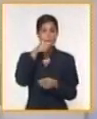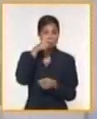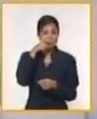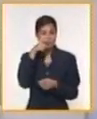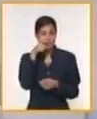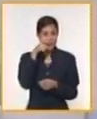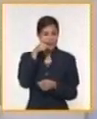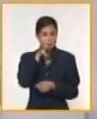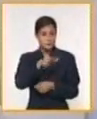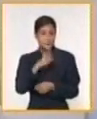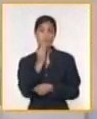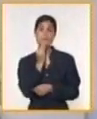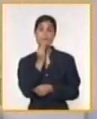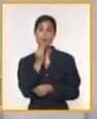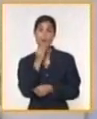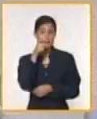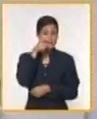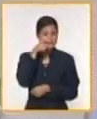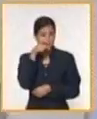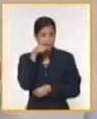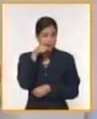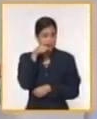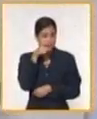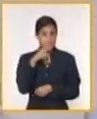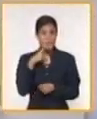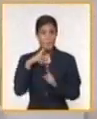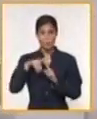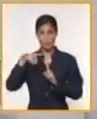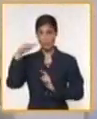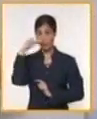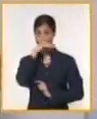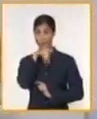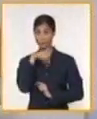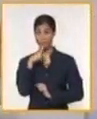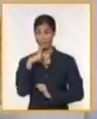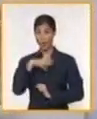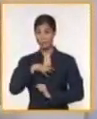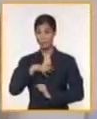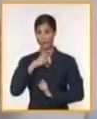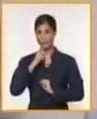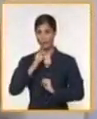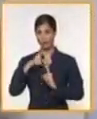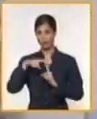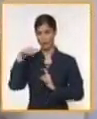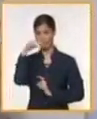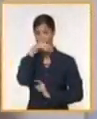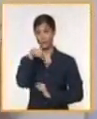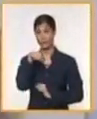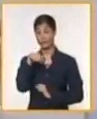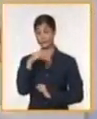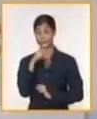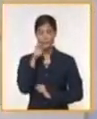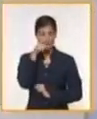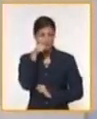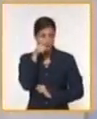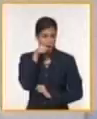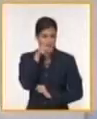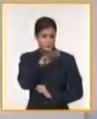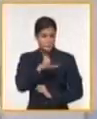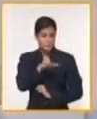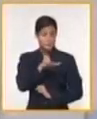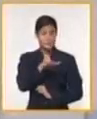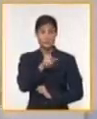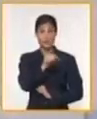ellos, la inteligencia, los agentes, los terroristas, porque en definitiva el Mossad no es